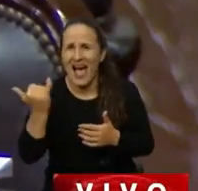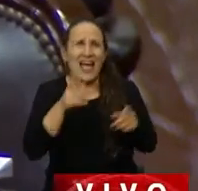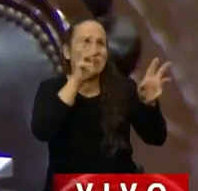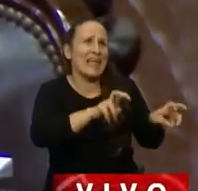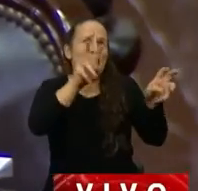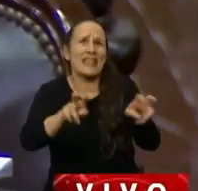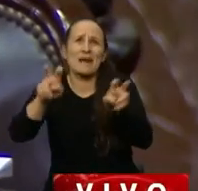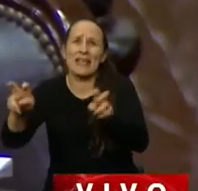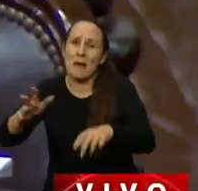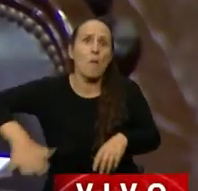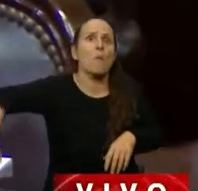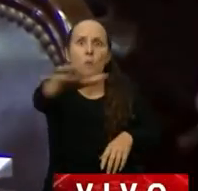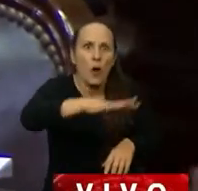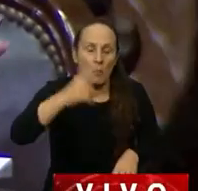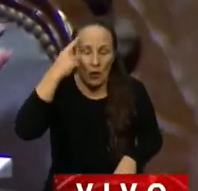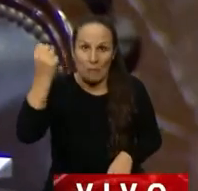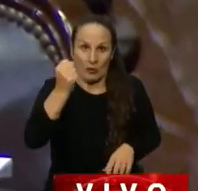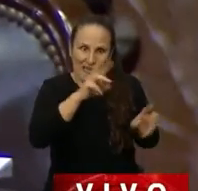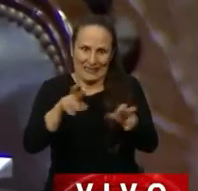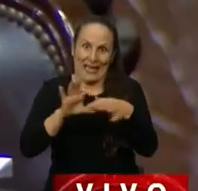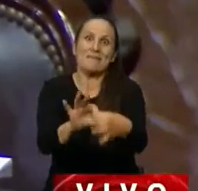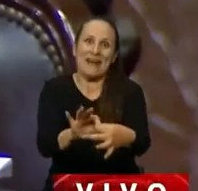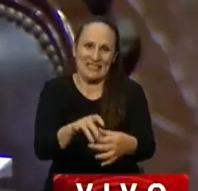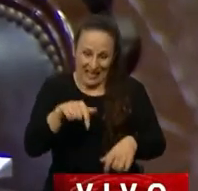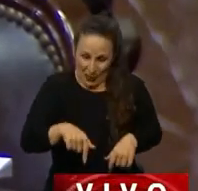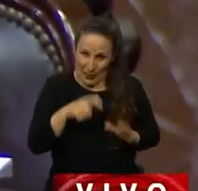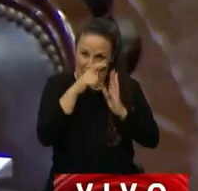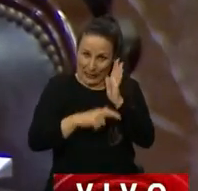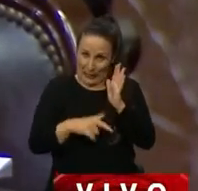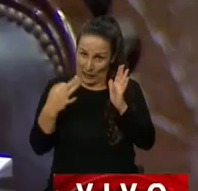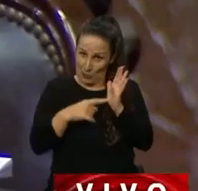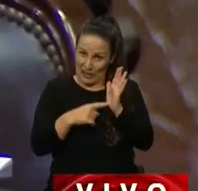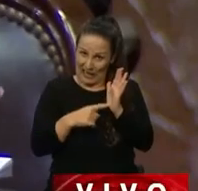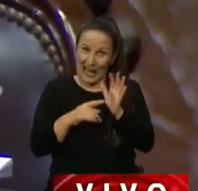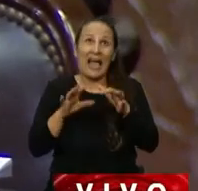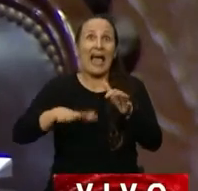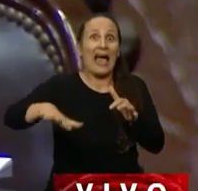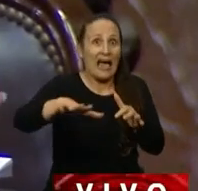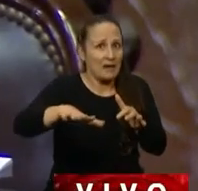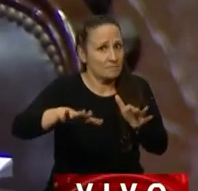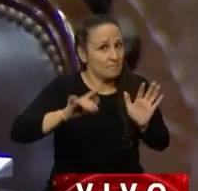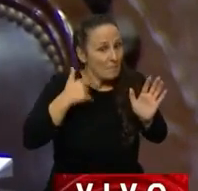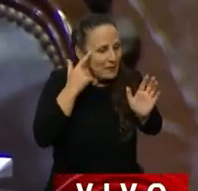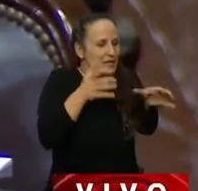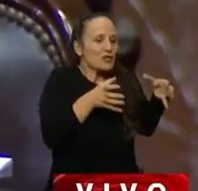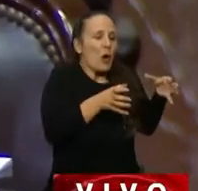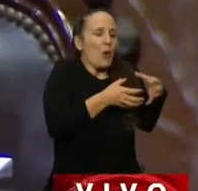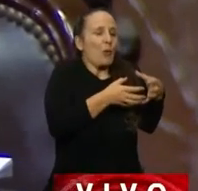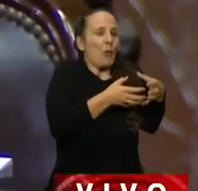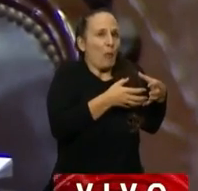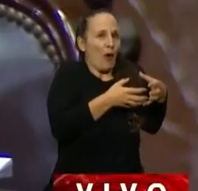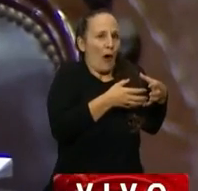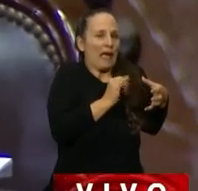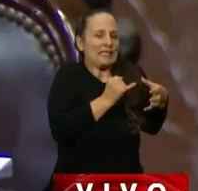que importan. Este tema realmente creo que le importa a un minúsculo grupo de personas